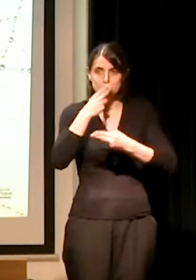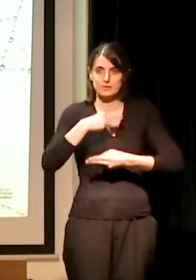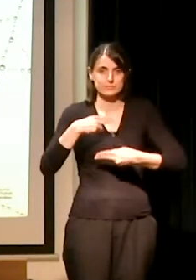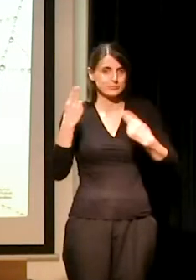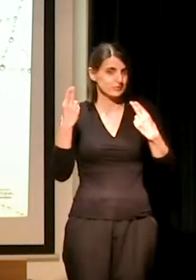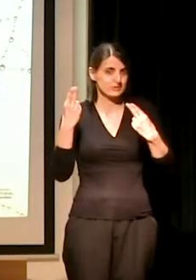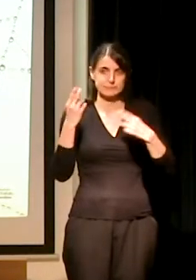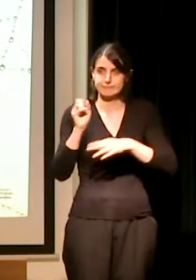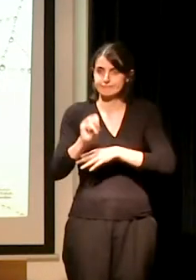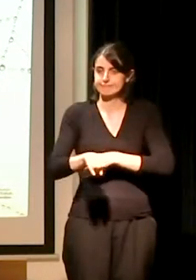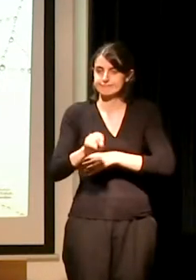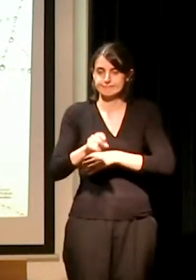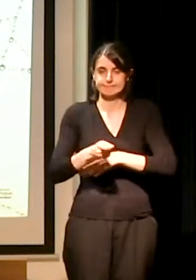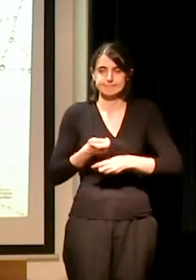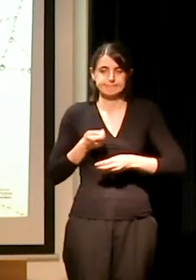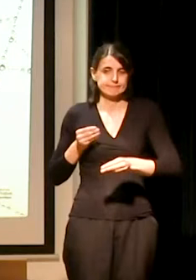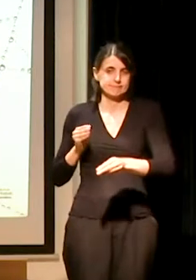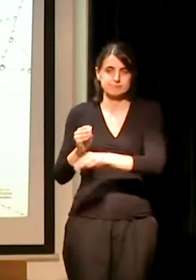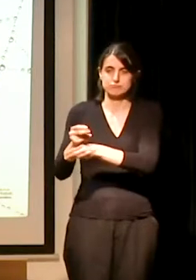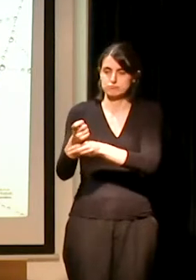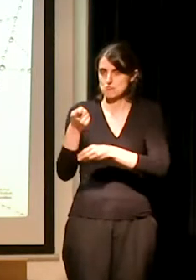pues casi son inexistentes, ¿no?